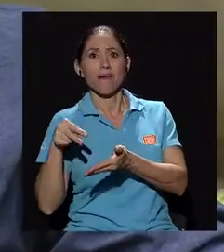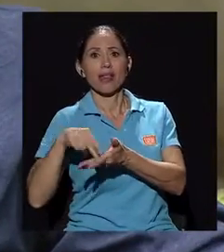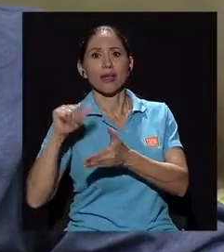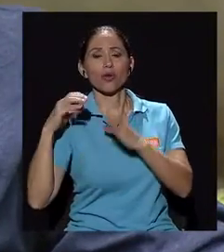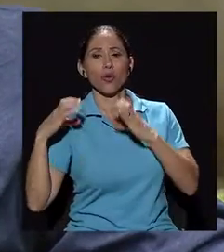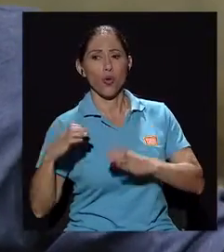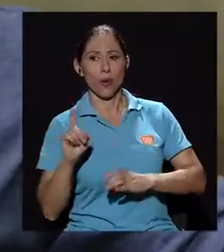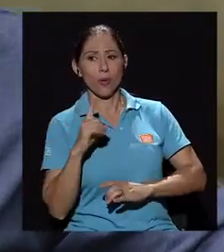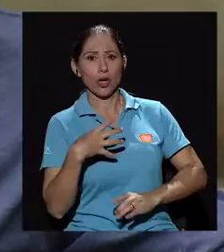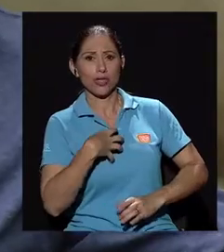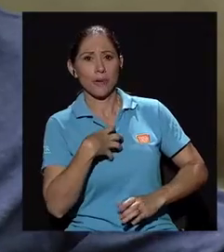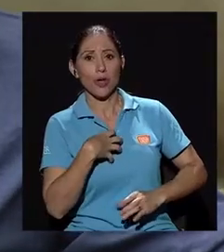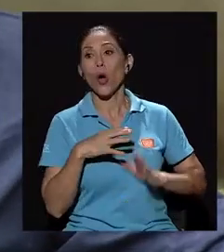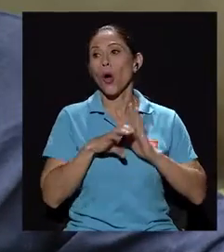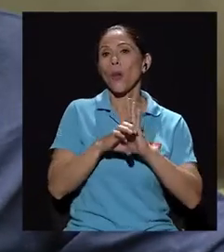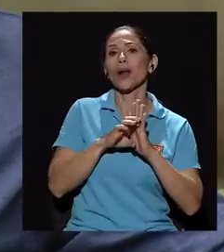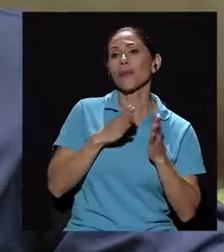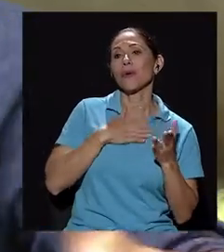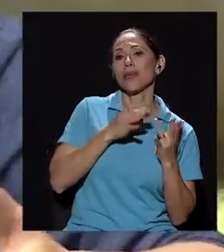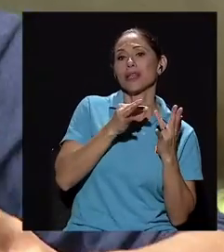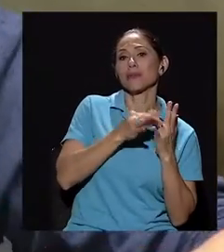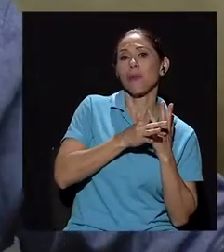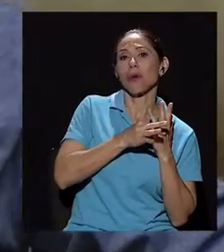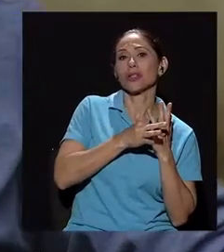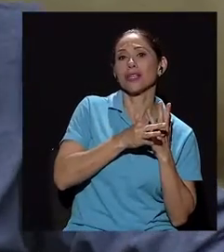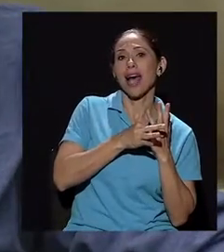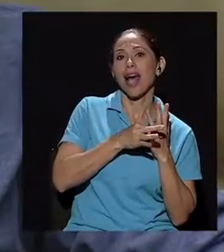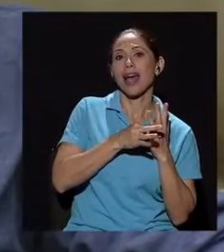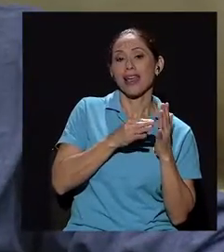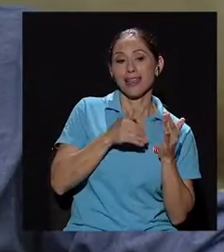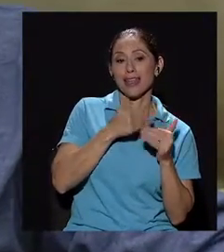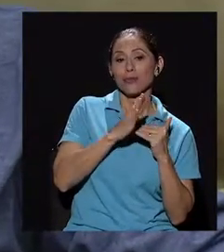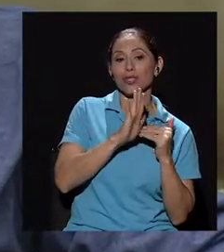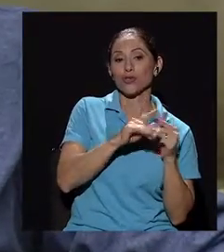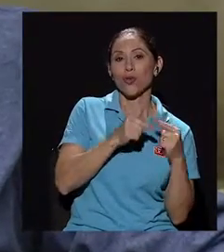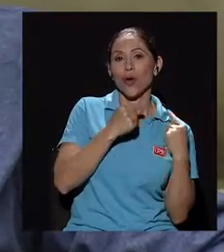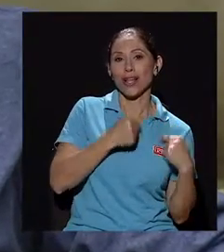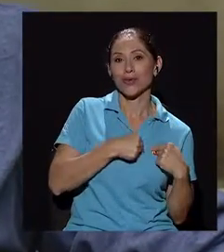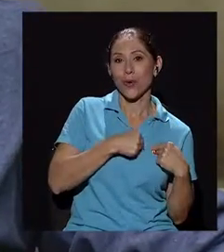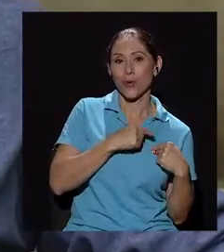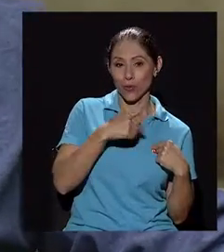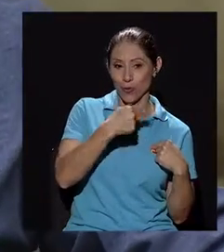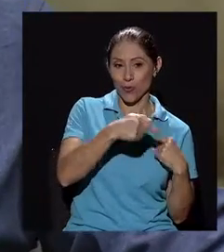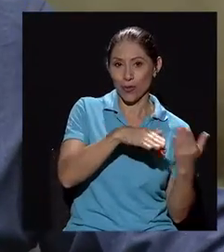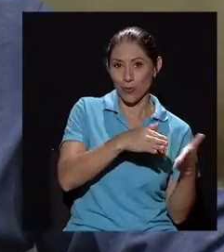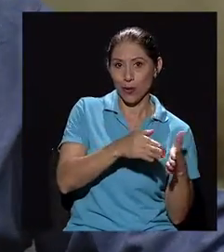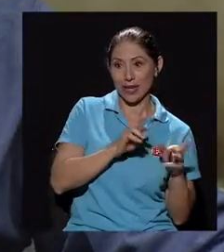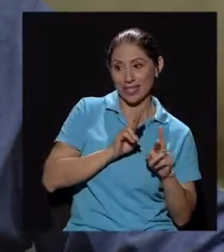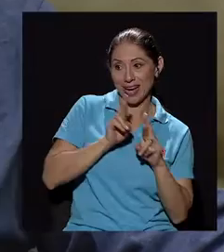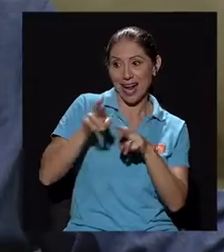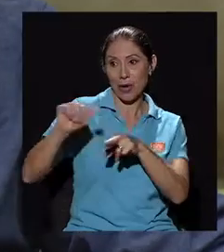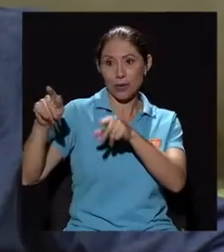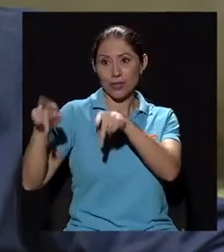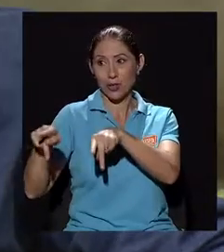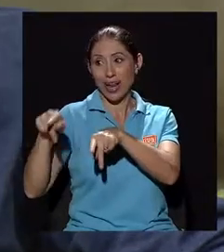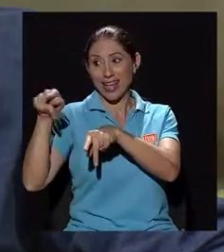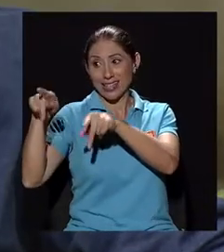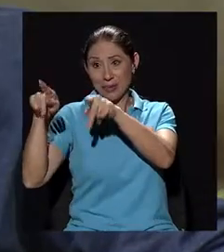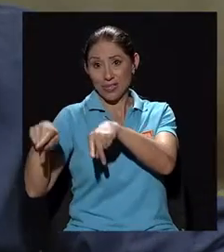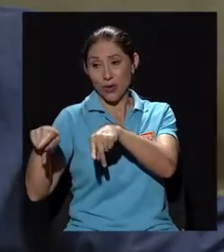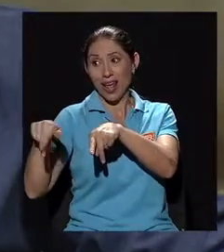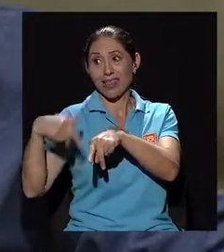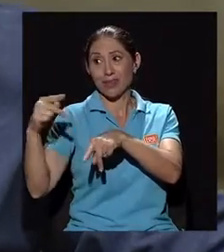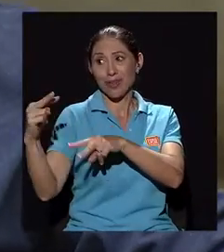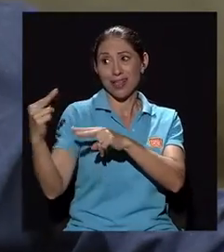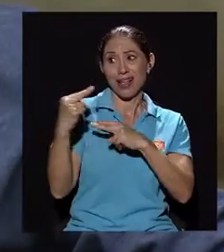corazón de mi esposa, o sea, se enamore de mí. O sea, ese tipo de cosas no son ciertas. Y sin embargo, muchas veces, o sea,